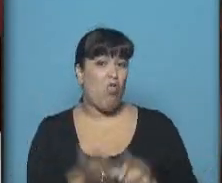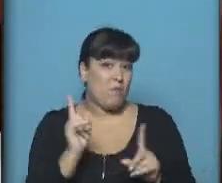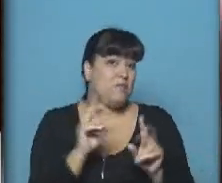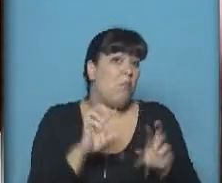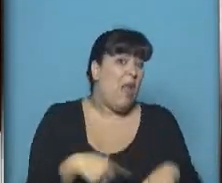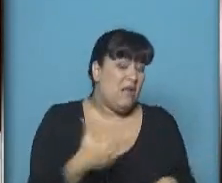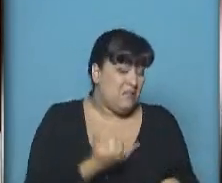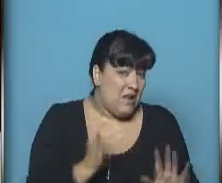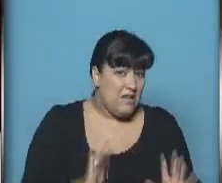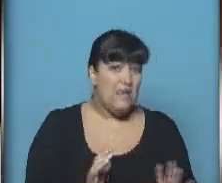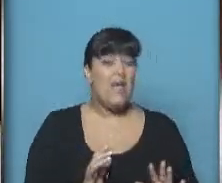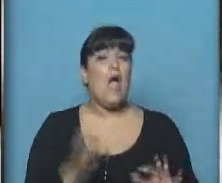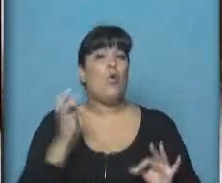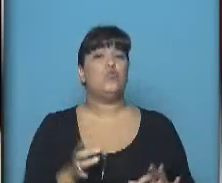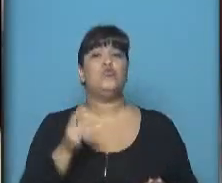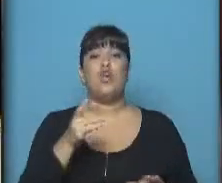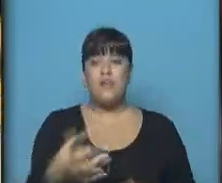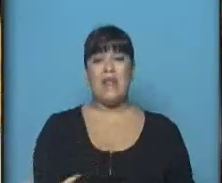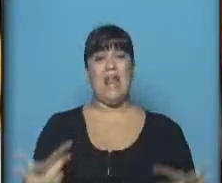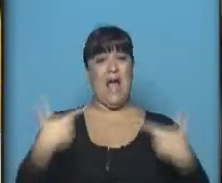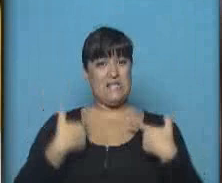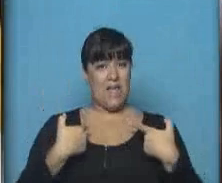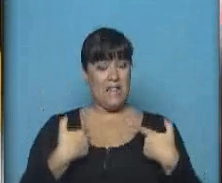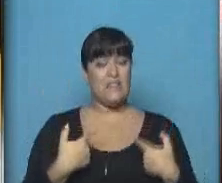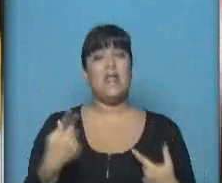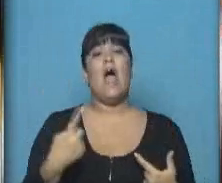planeaba ir. En el tren lo asaltaron,